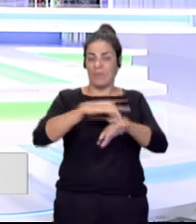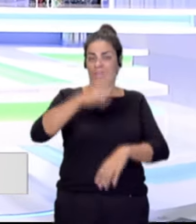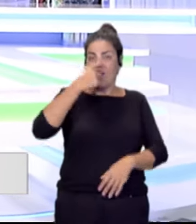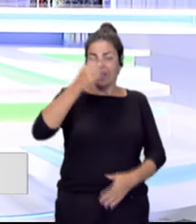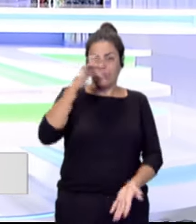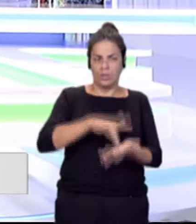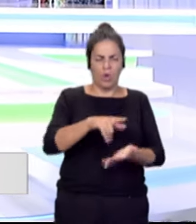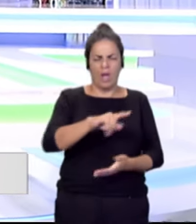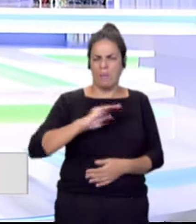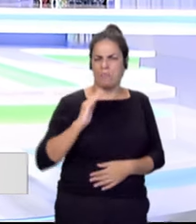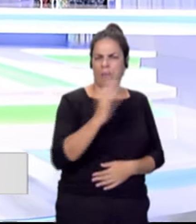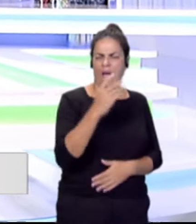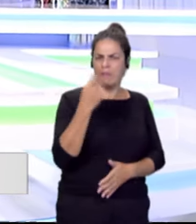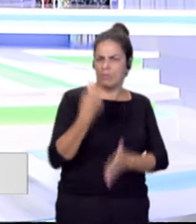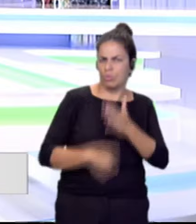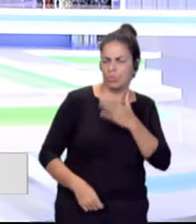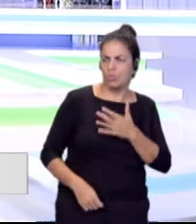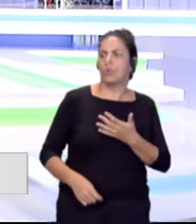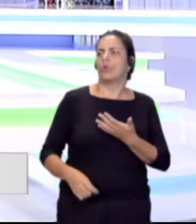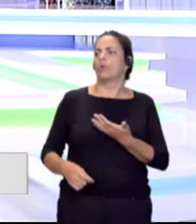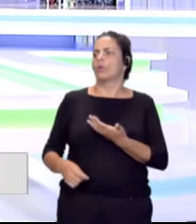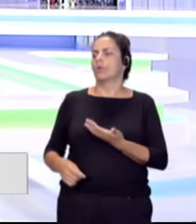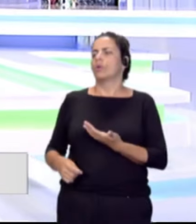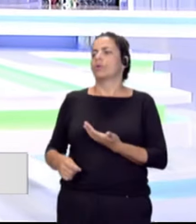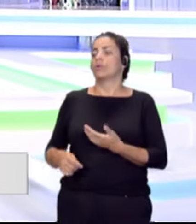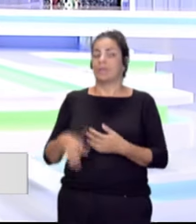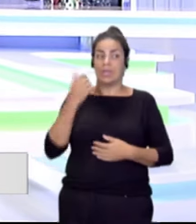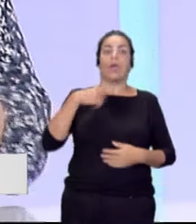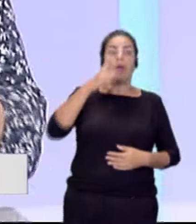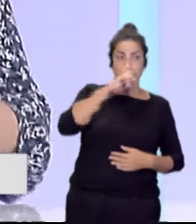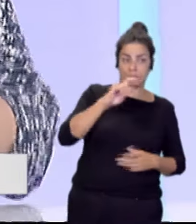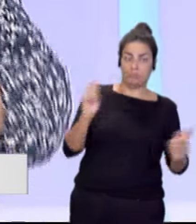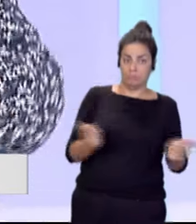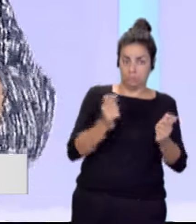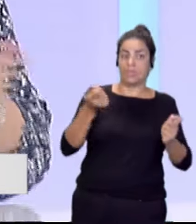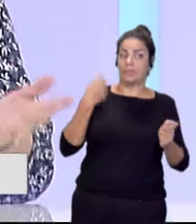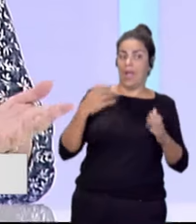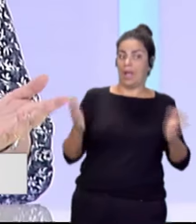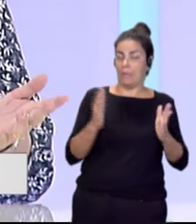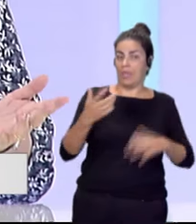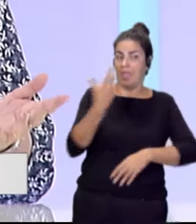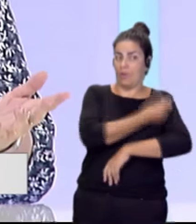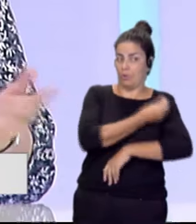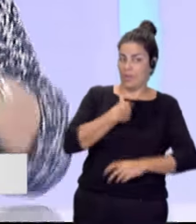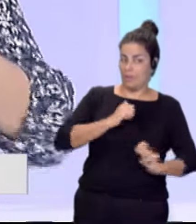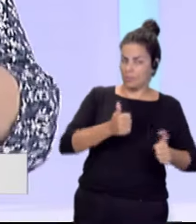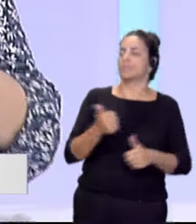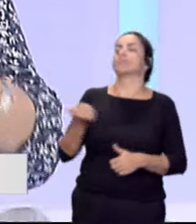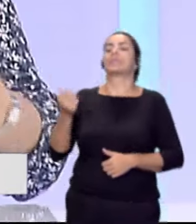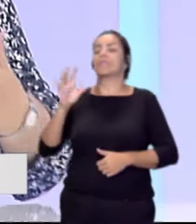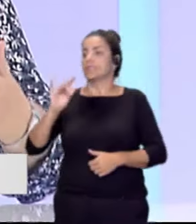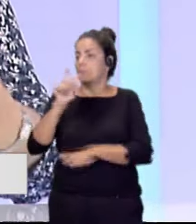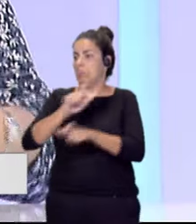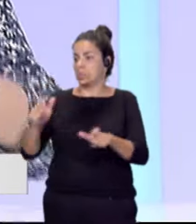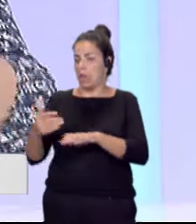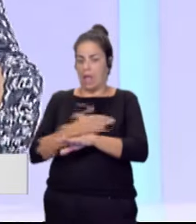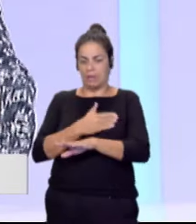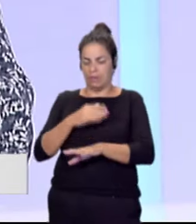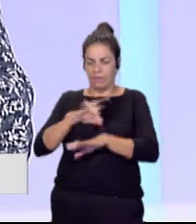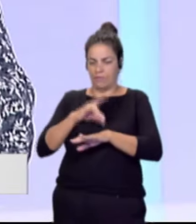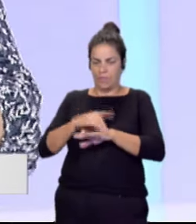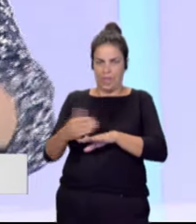vamos a recordarlo, a quienes están viendo. Ya empezó la campaña de vacunación. Y ya, si nos vacunamos los que no tenemos patologías previas, pues ¿por qué no se van a vacunar